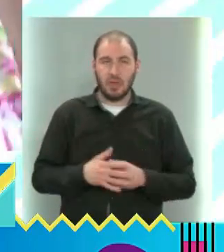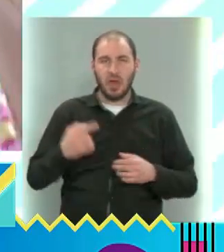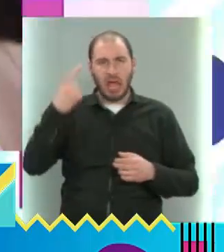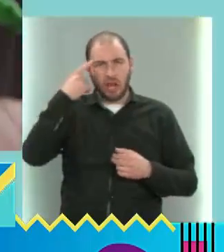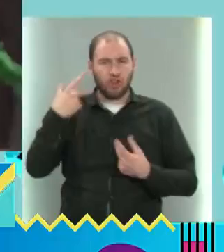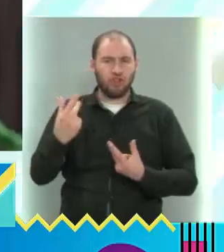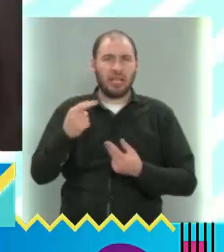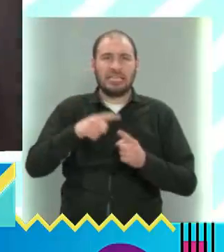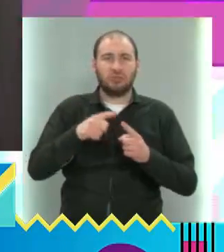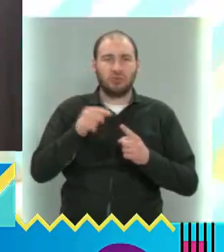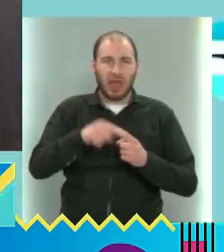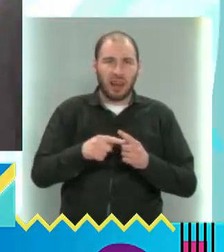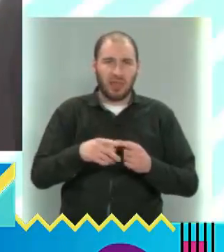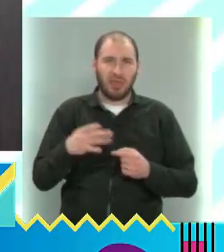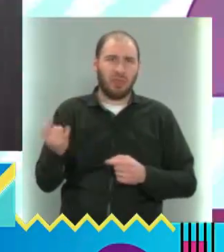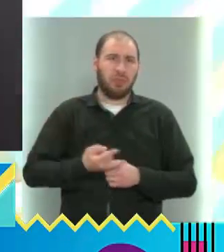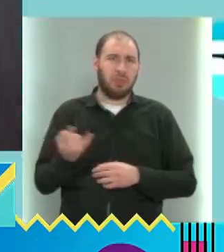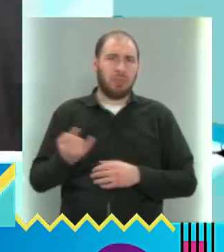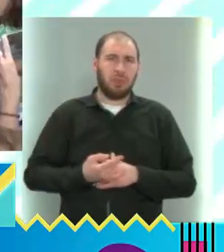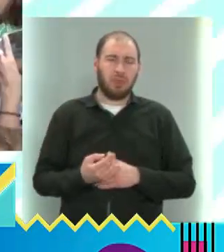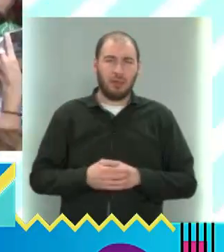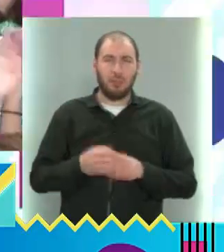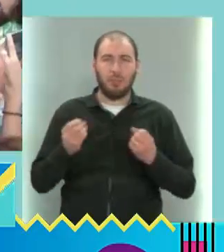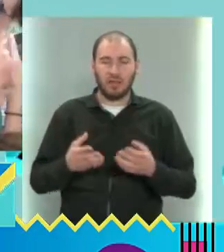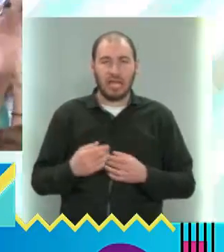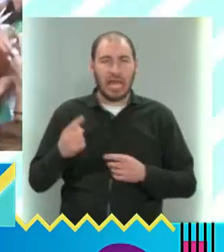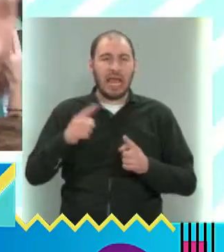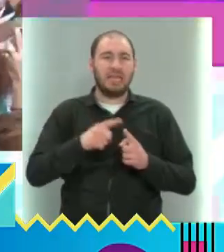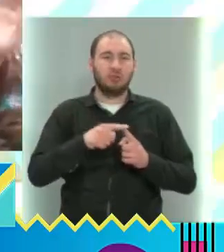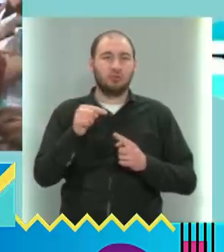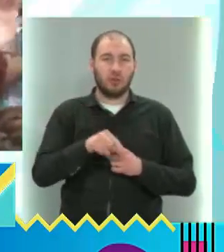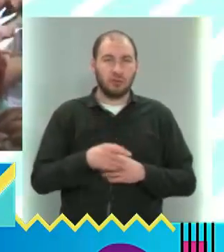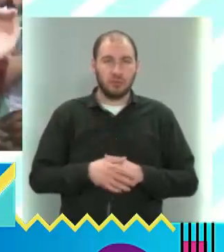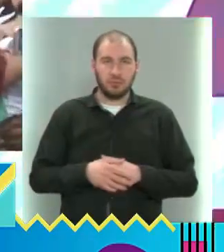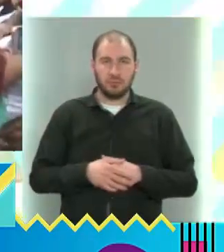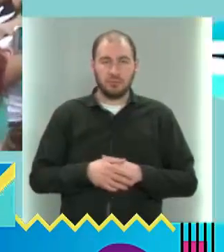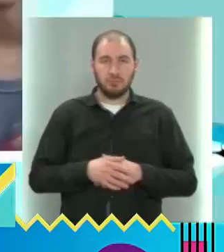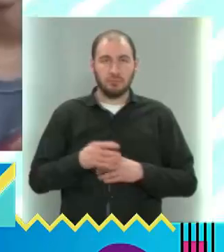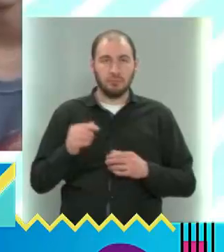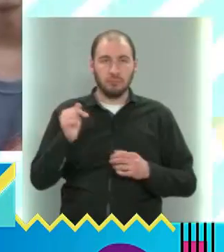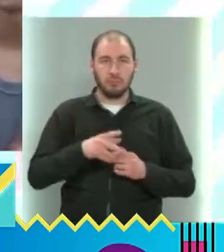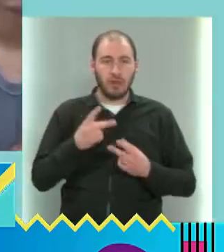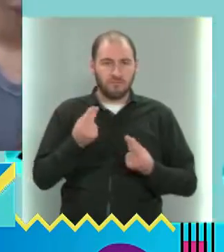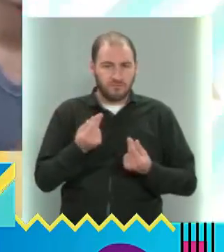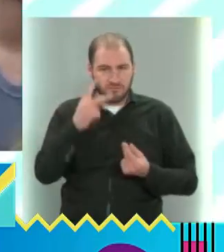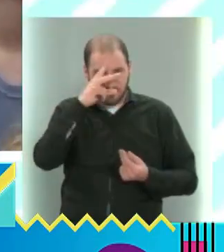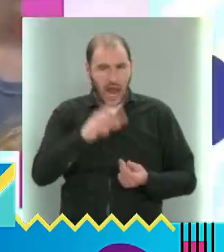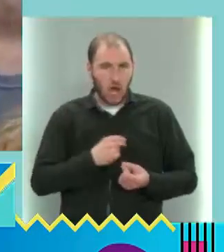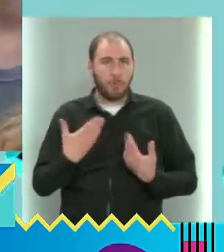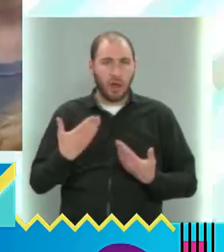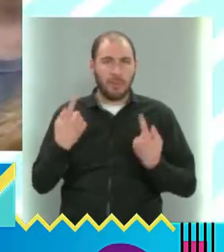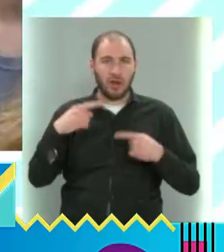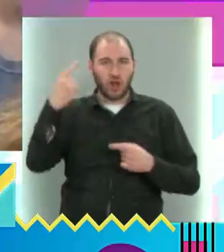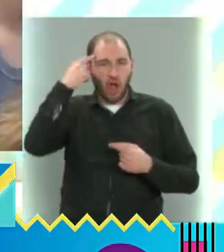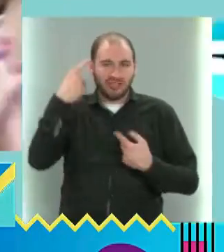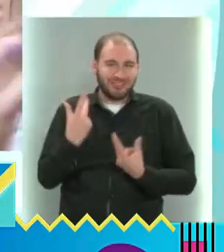objeción institucional es una burrada, porque las instituciones pueden tener valores, pero no objeciones